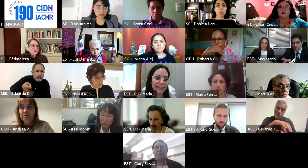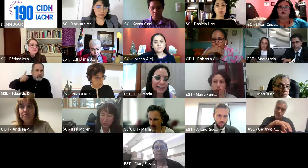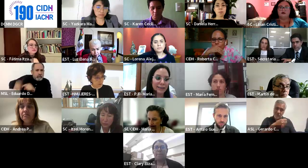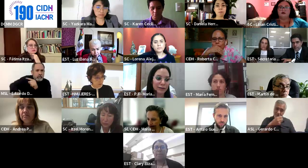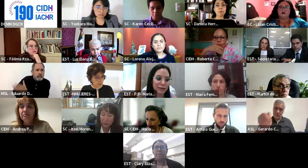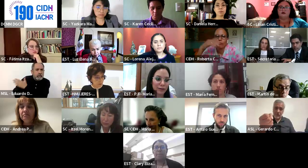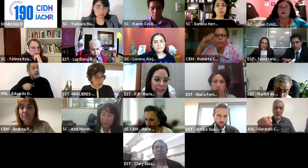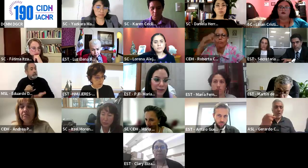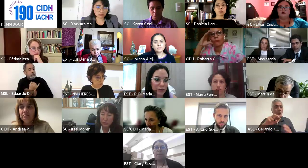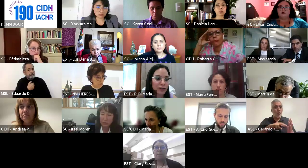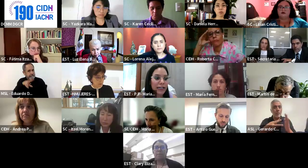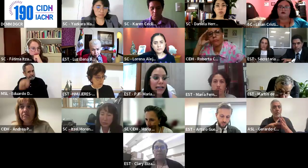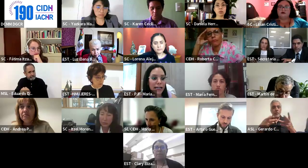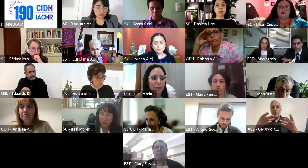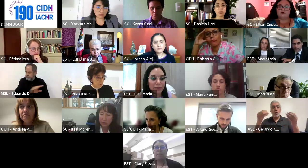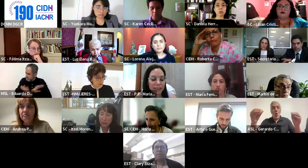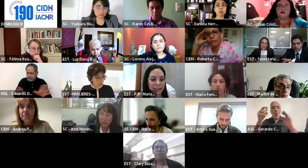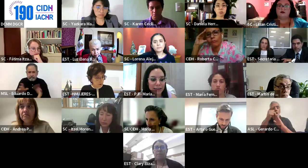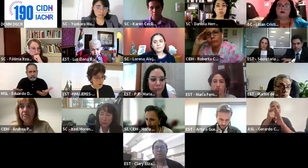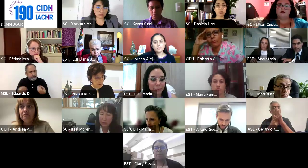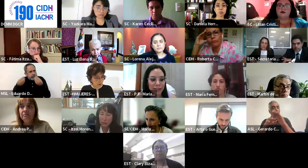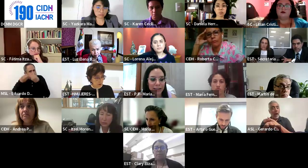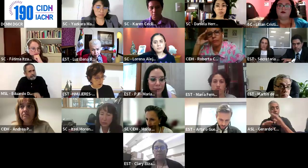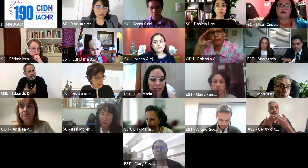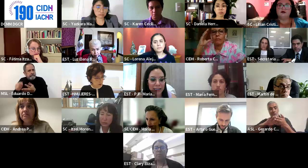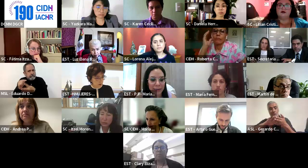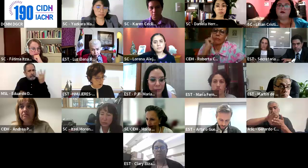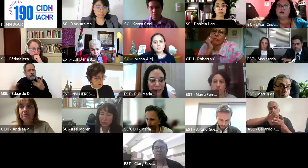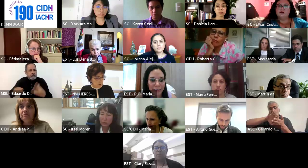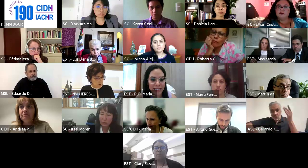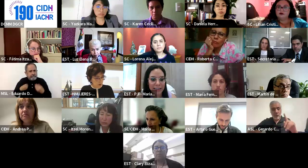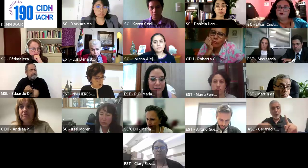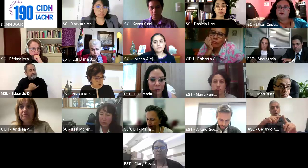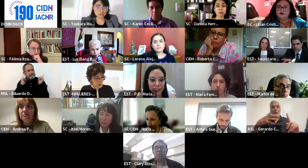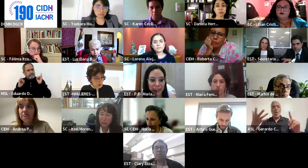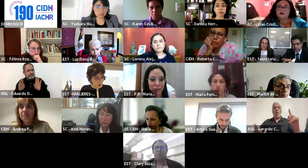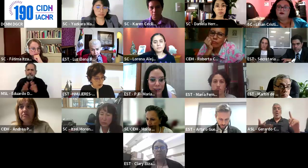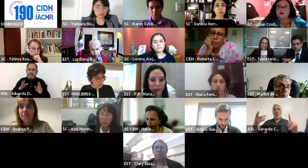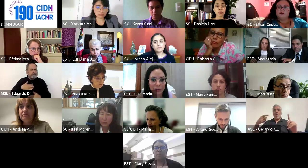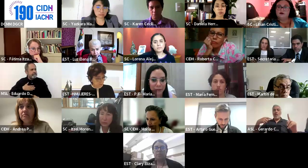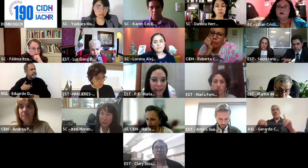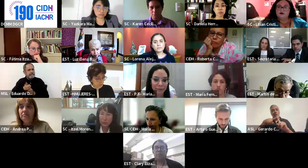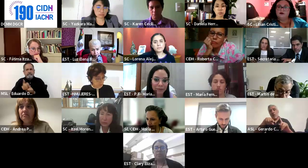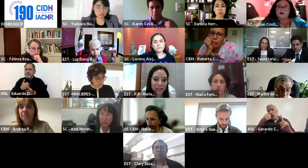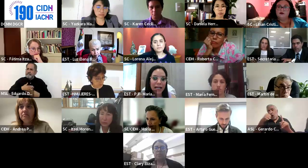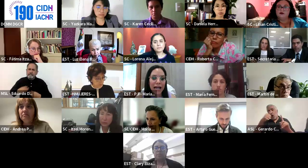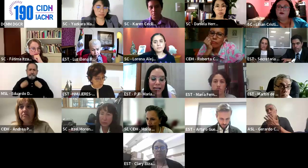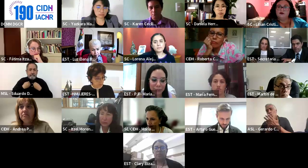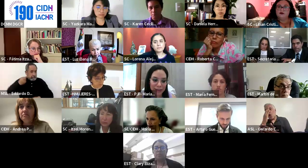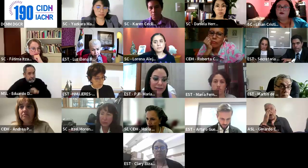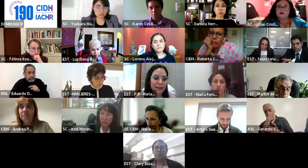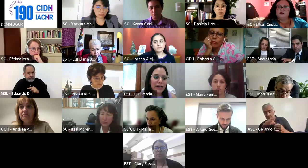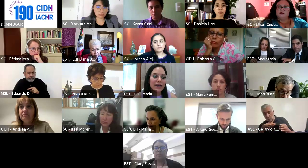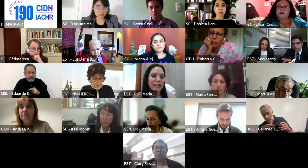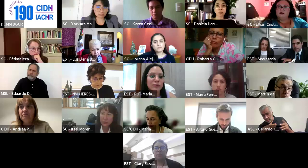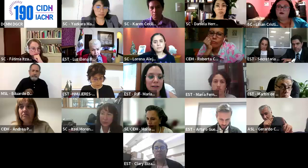el ejercicio de otros derechos que permiten vivir de manera independiente y desarrollar el proyecto de vida.